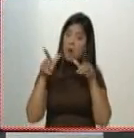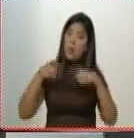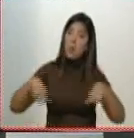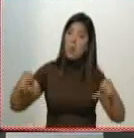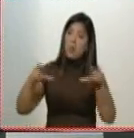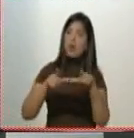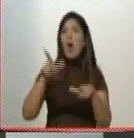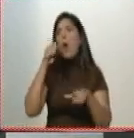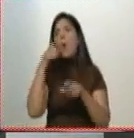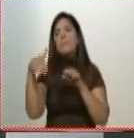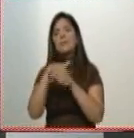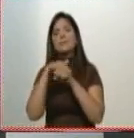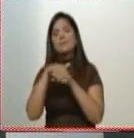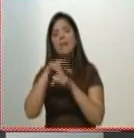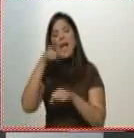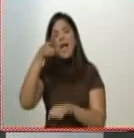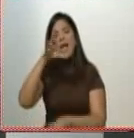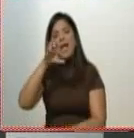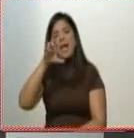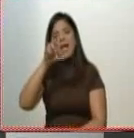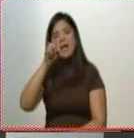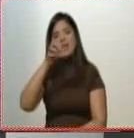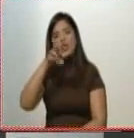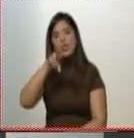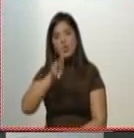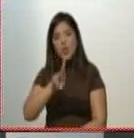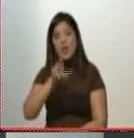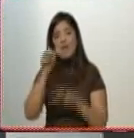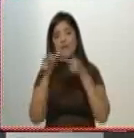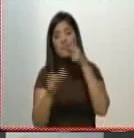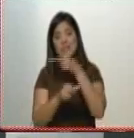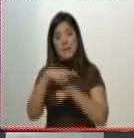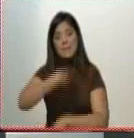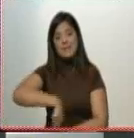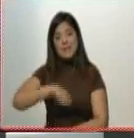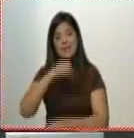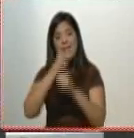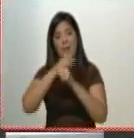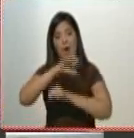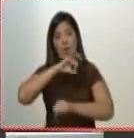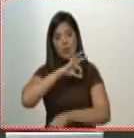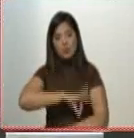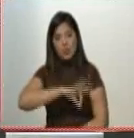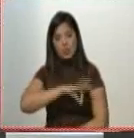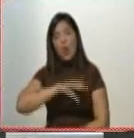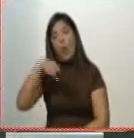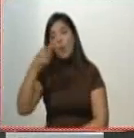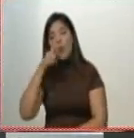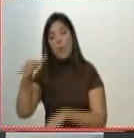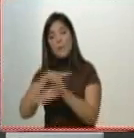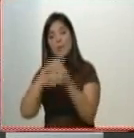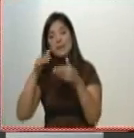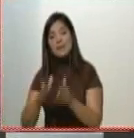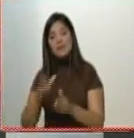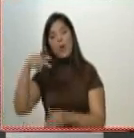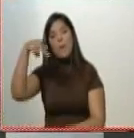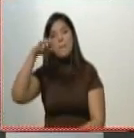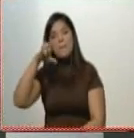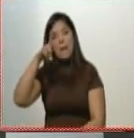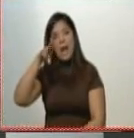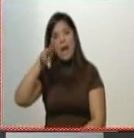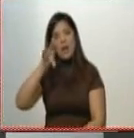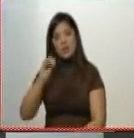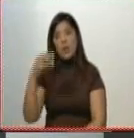Héctor Rodríguez, vicepresidente del área social. Está nuestro ministro Pedro Infante. Por allá tenemos